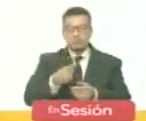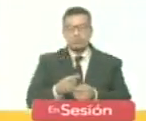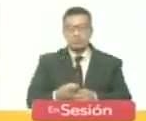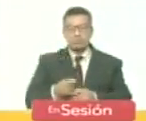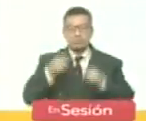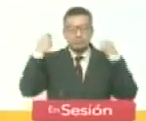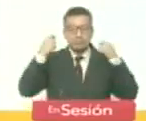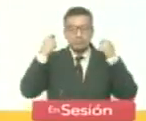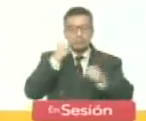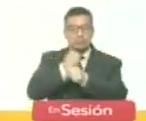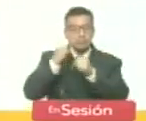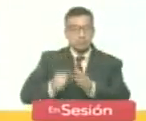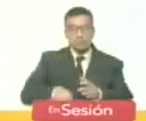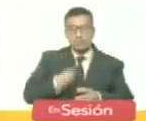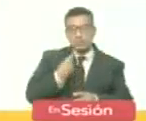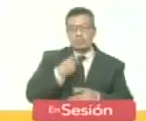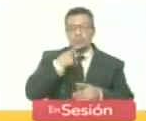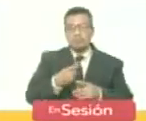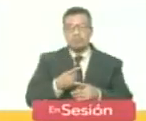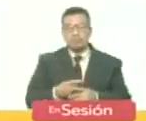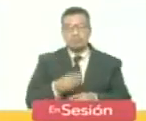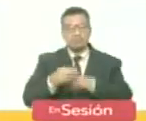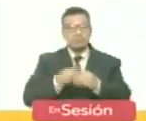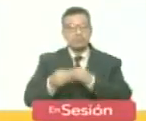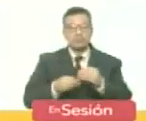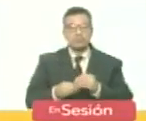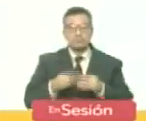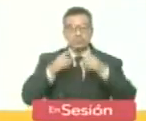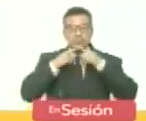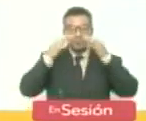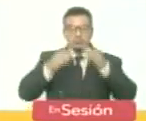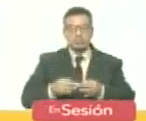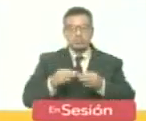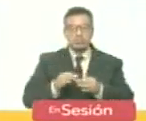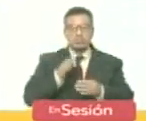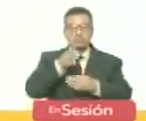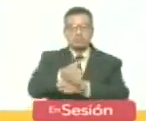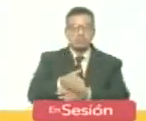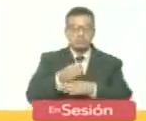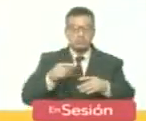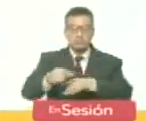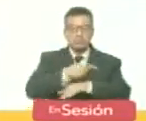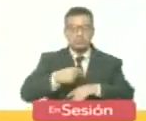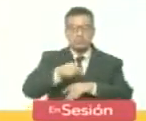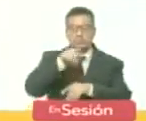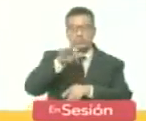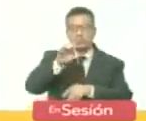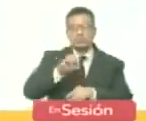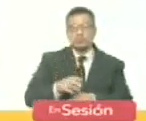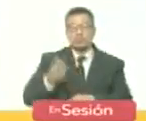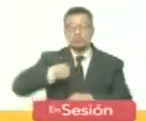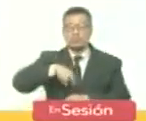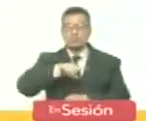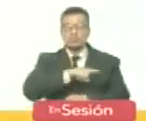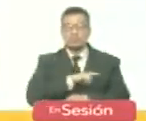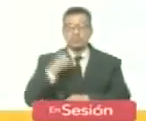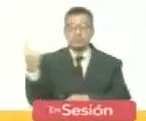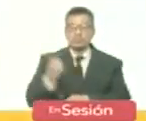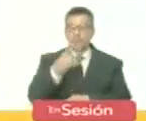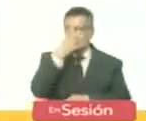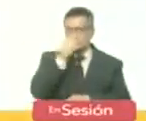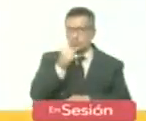reclamo de los trabajadores no puede ser calificado como un hecho definitivamente de ir contra un gobierno como tal. Nosotros aquí hemos